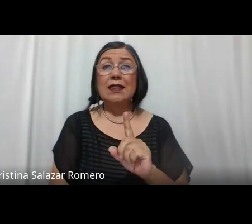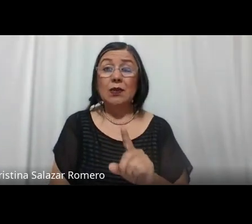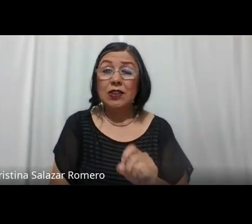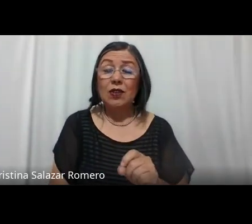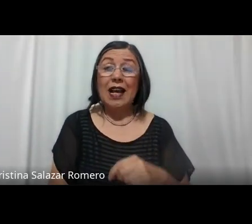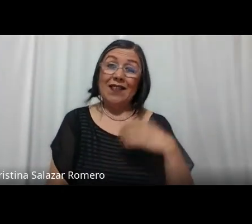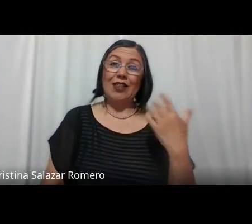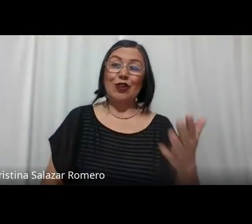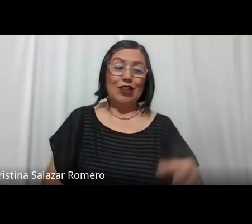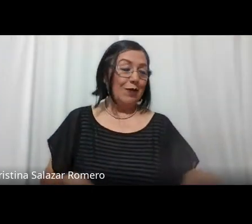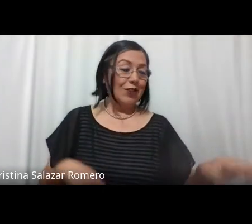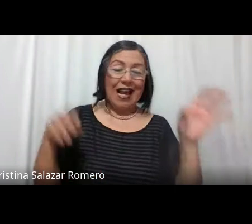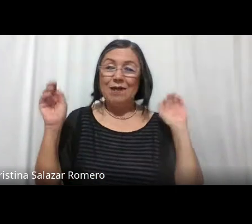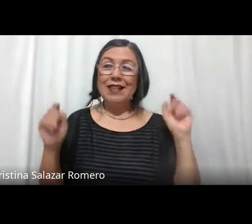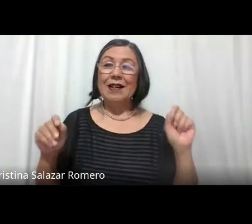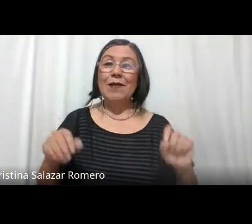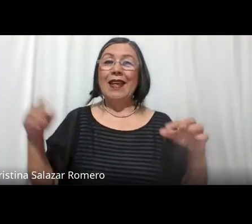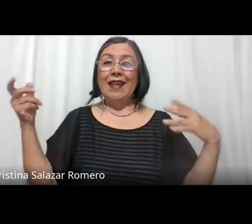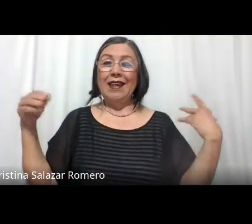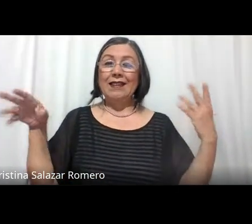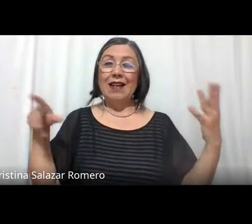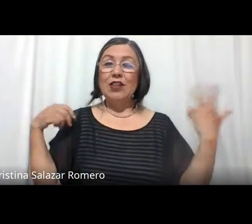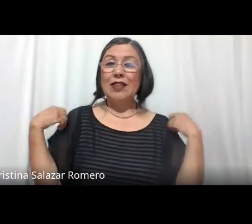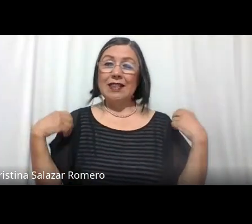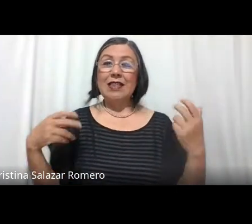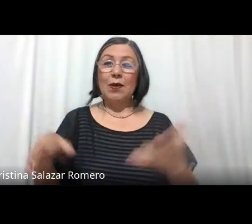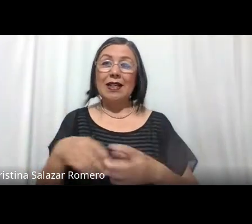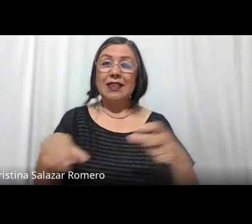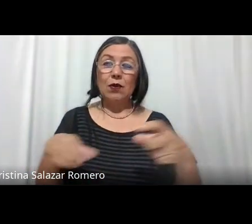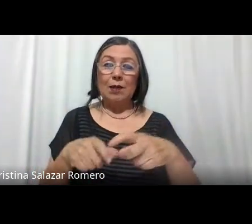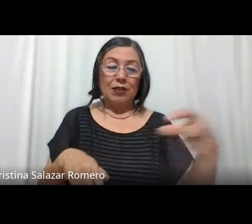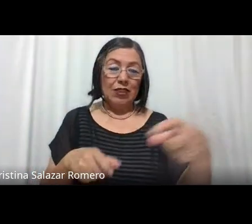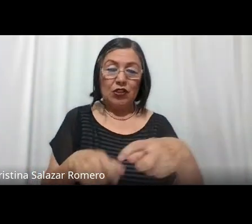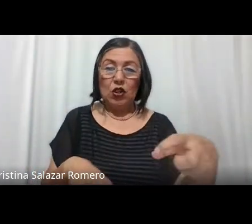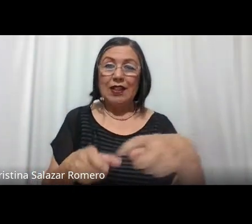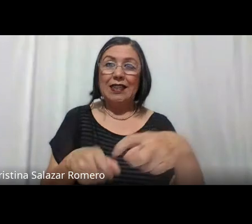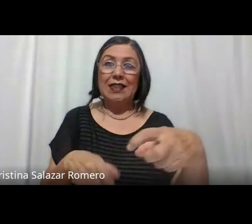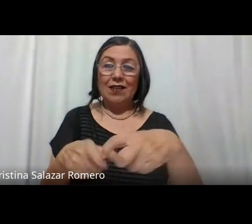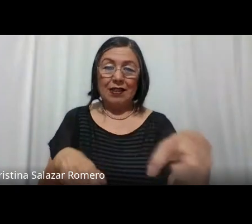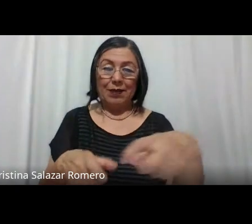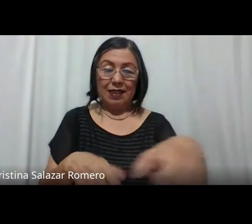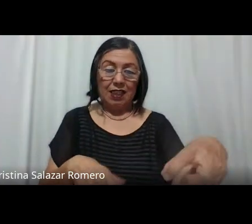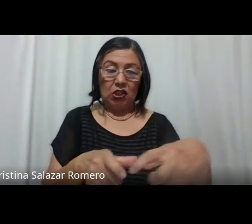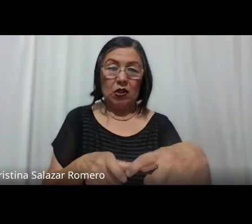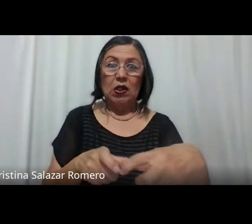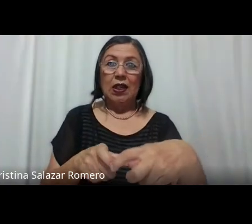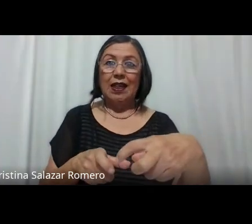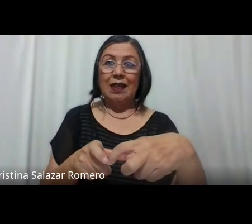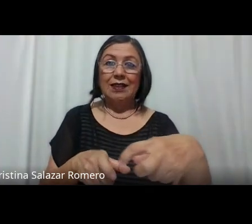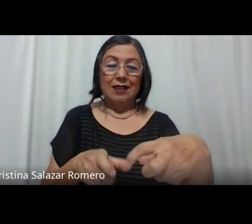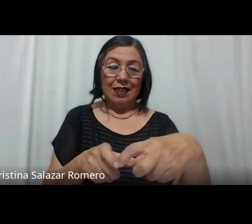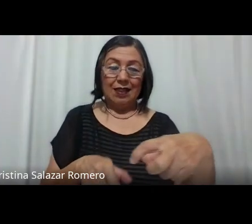otra situación, a veces nosotros decimos, ay, mira, estaba yo en el restaurante y llegó una persona sorda y estaba repartiendo